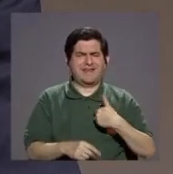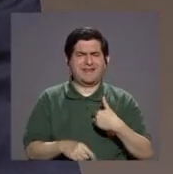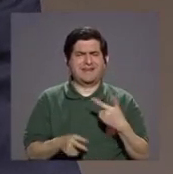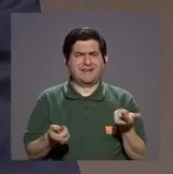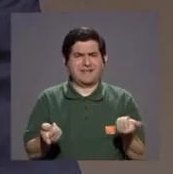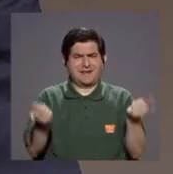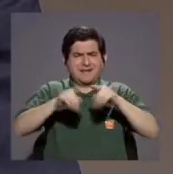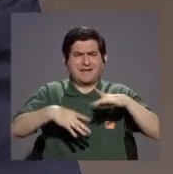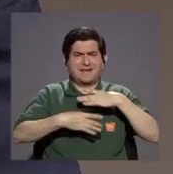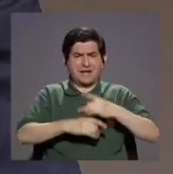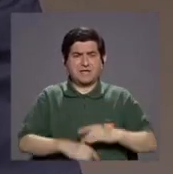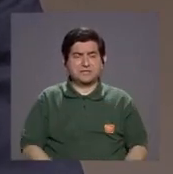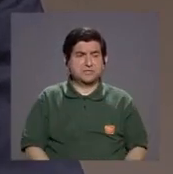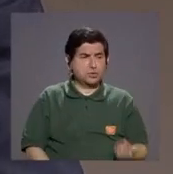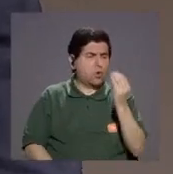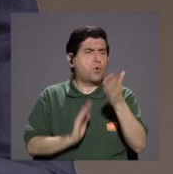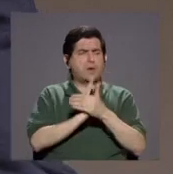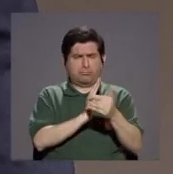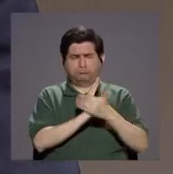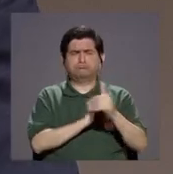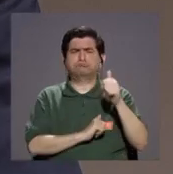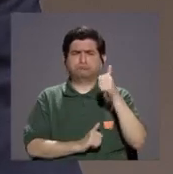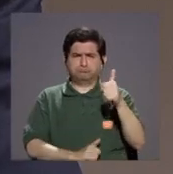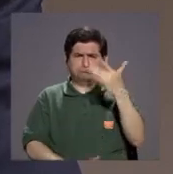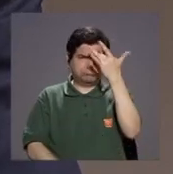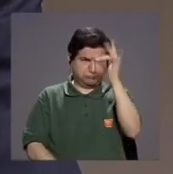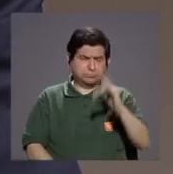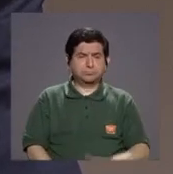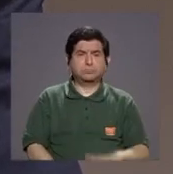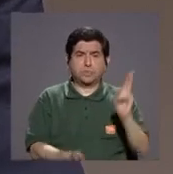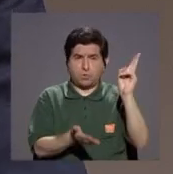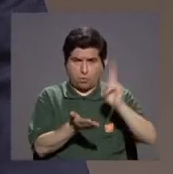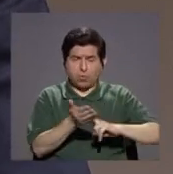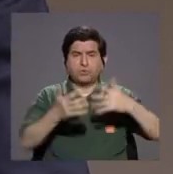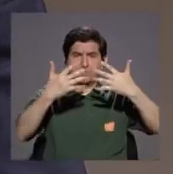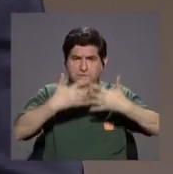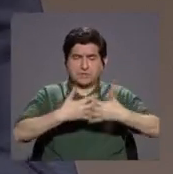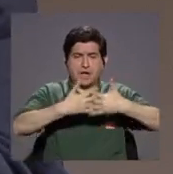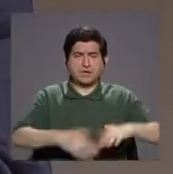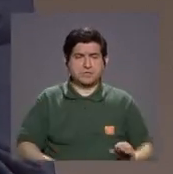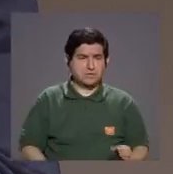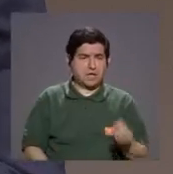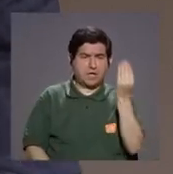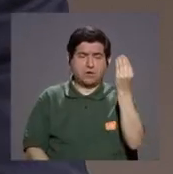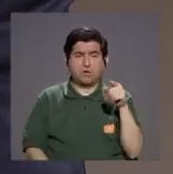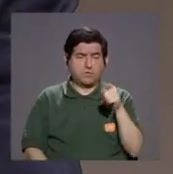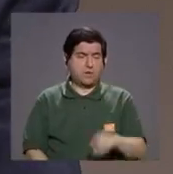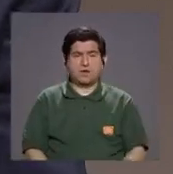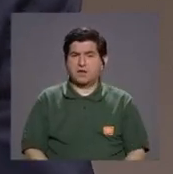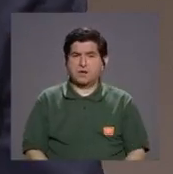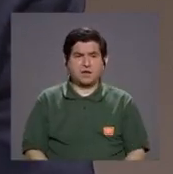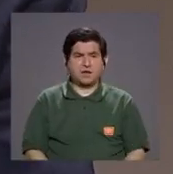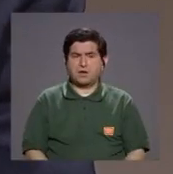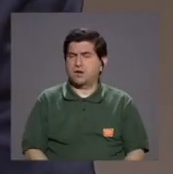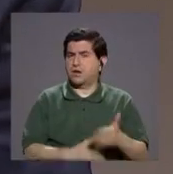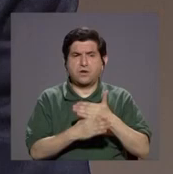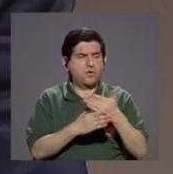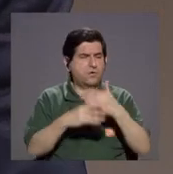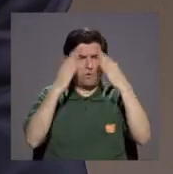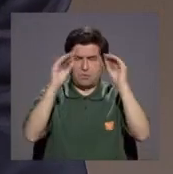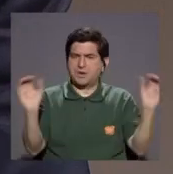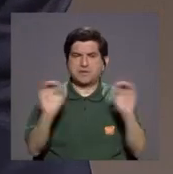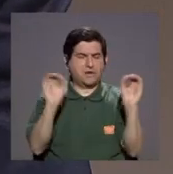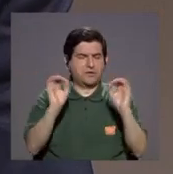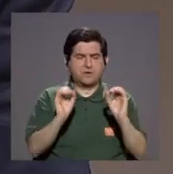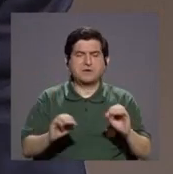interesantes un muchacho que era un gran talento lo contrató una empresa el muchacho simplemente no compartía información con nadie en